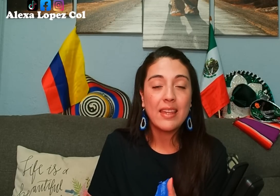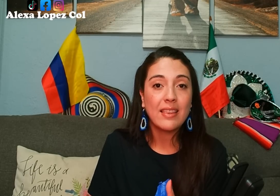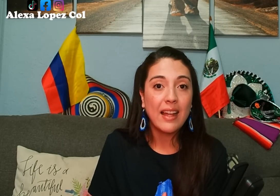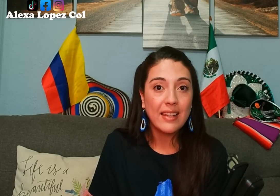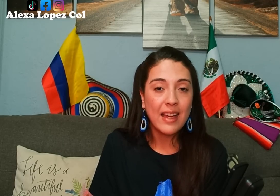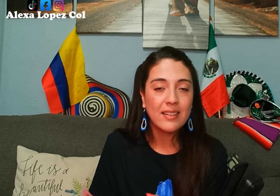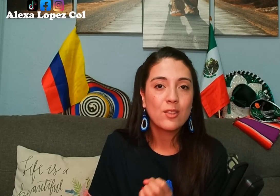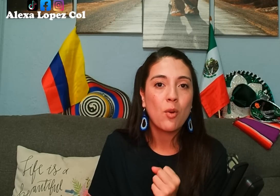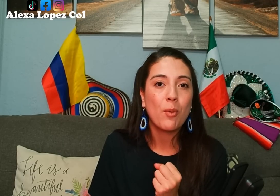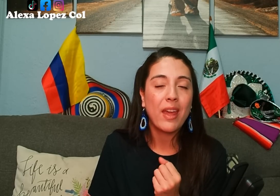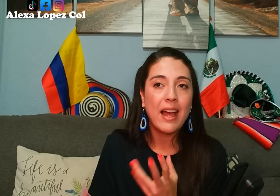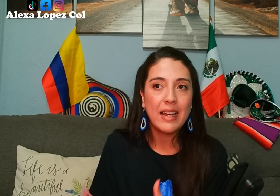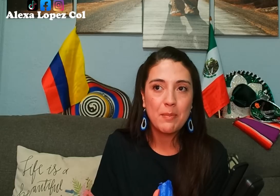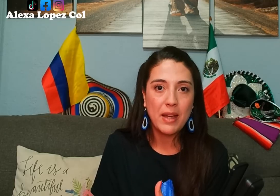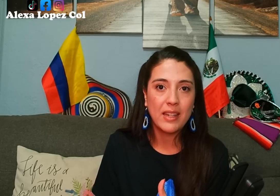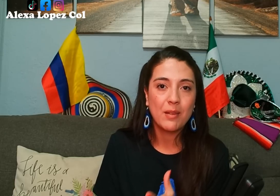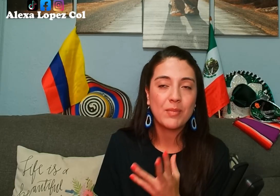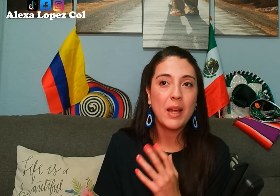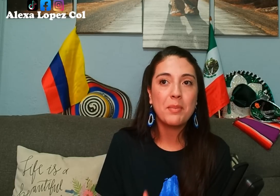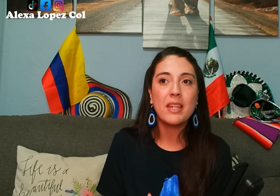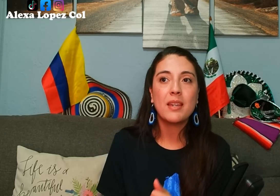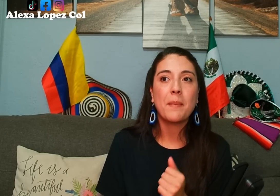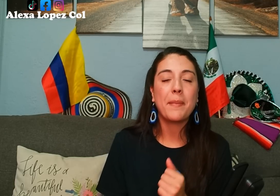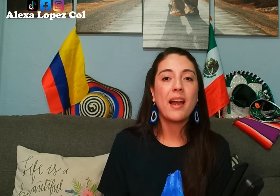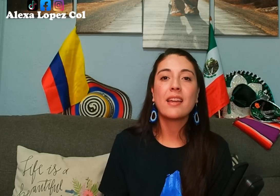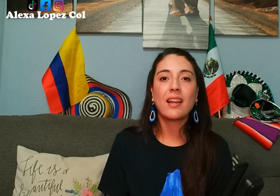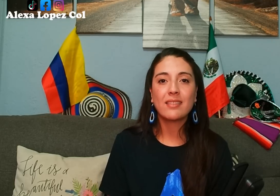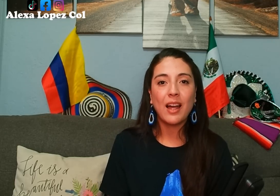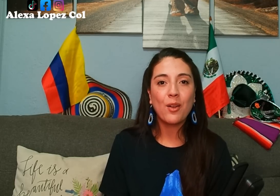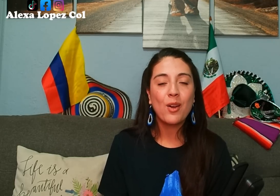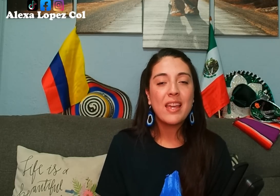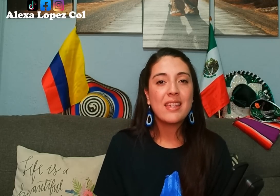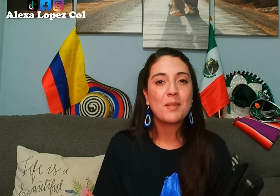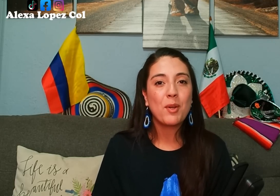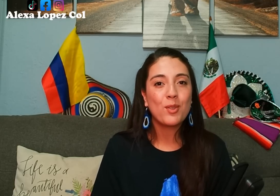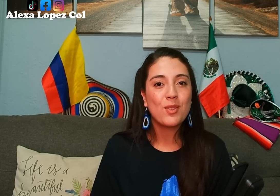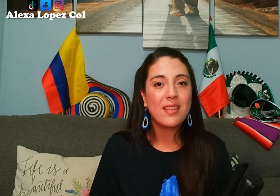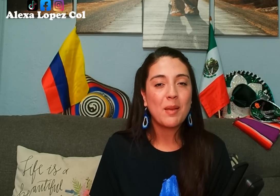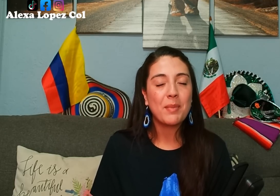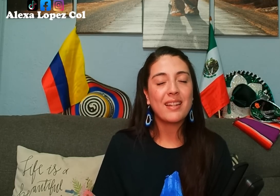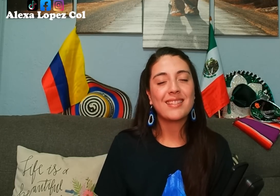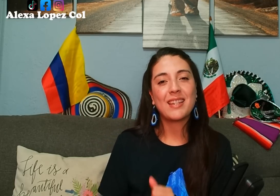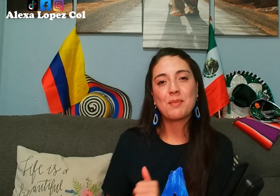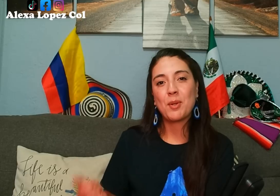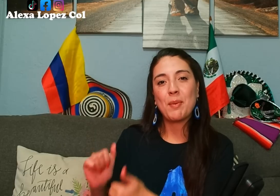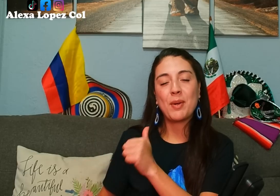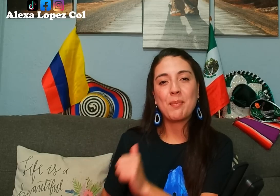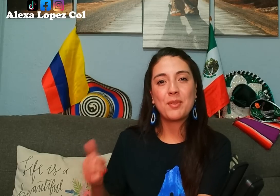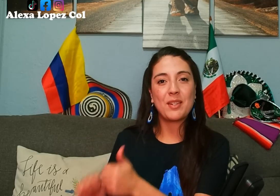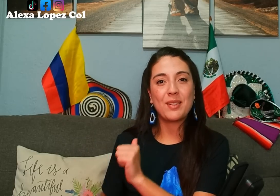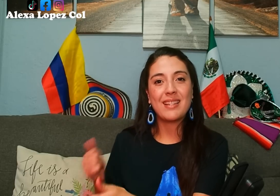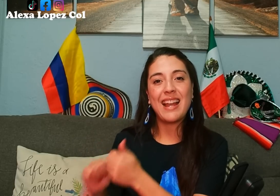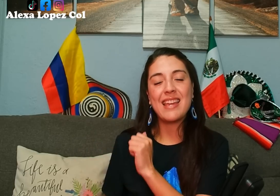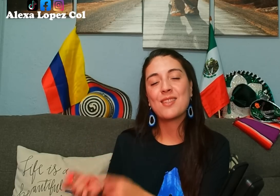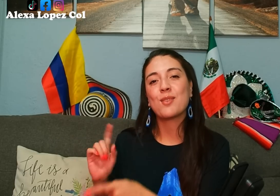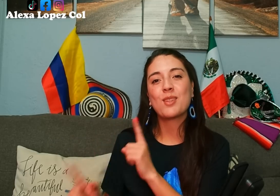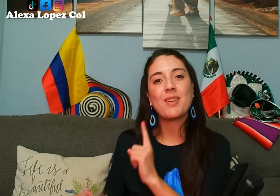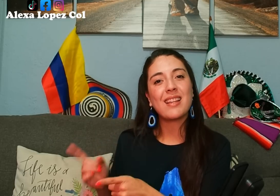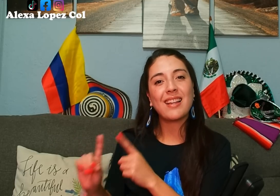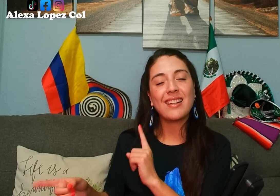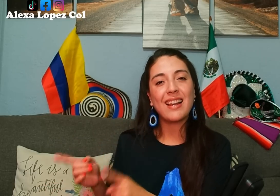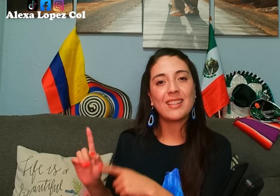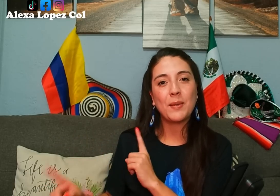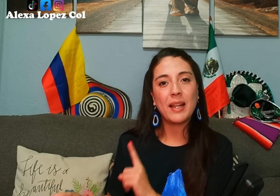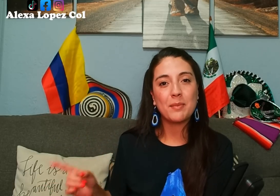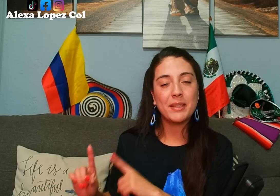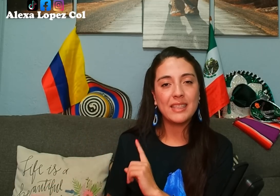de Italia como de Alemania. A mí me ha encantado y espero que ustedes también, así que espero me puedan apoyar con ese like, suscríbanse